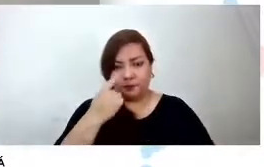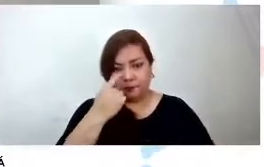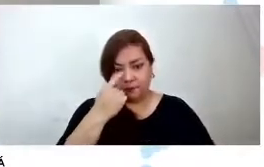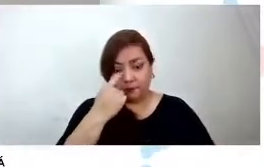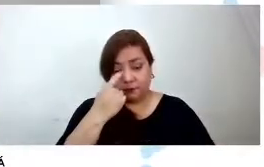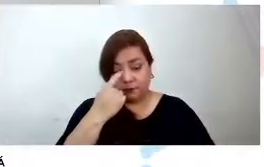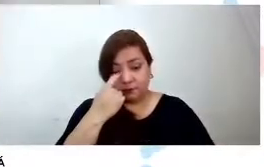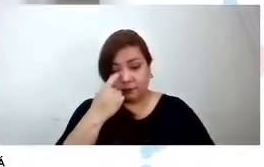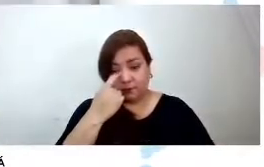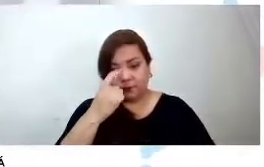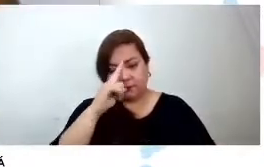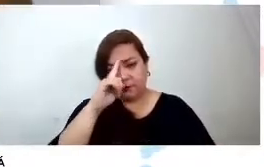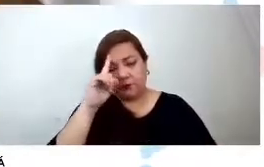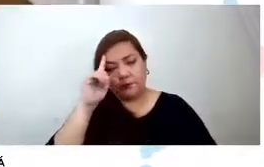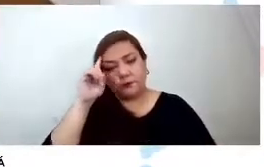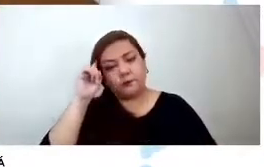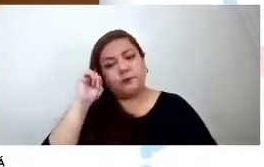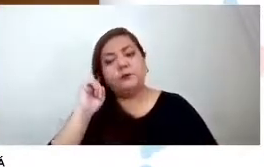ver otros especímenes.